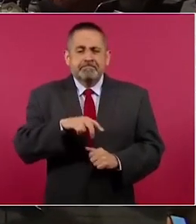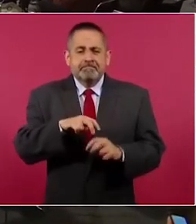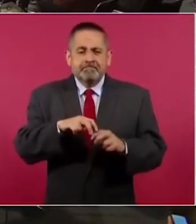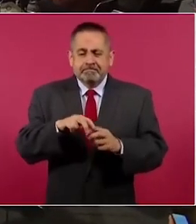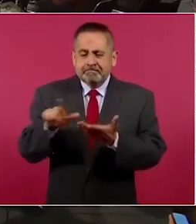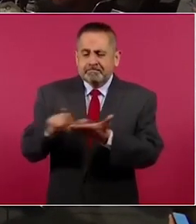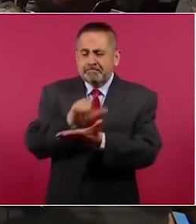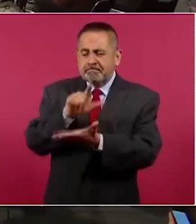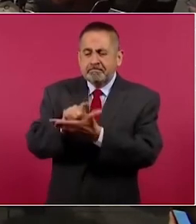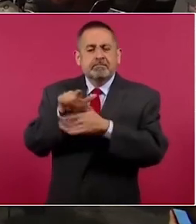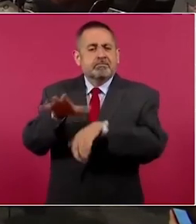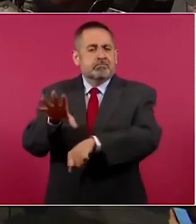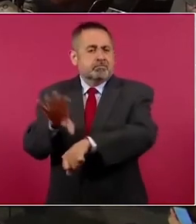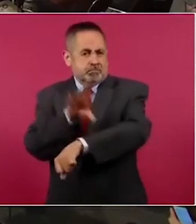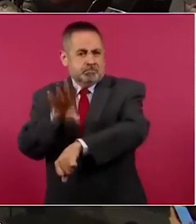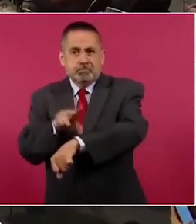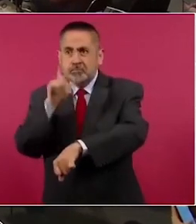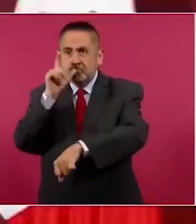eléctrica,